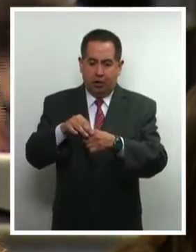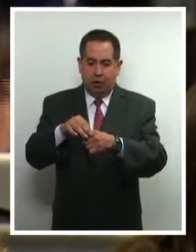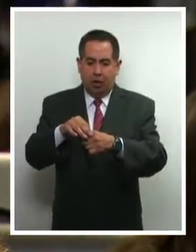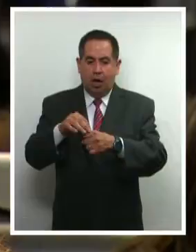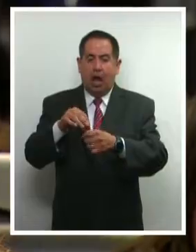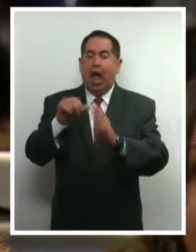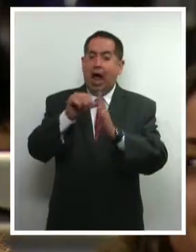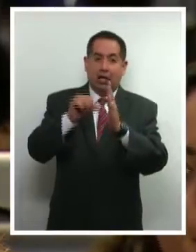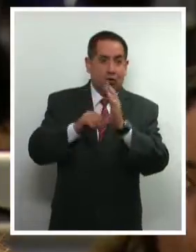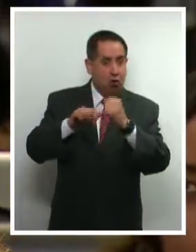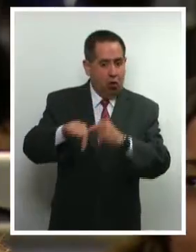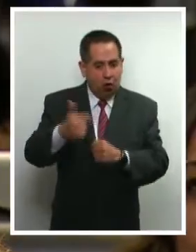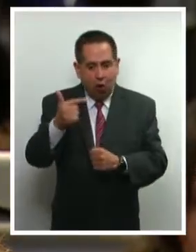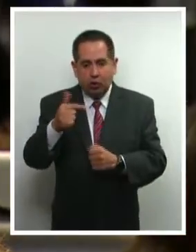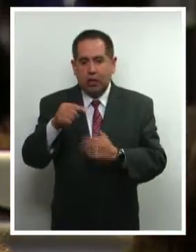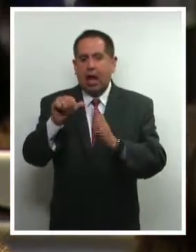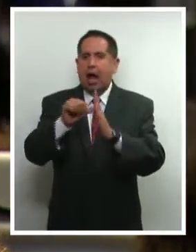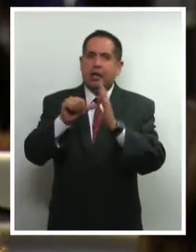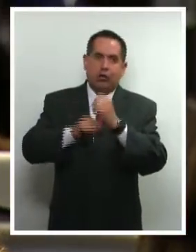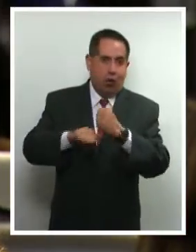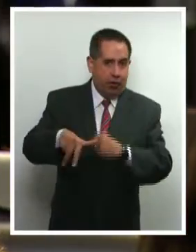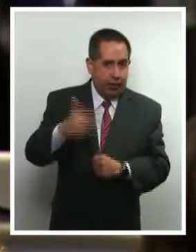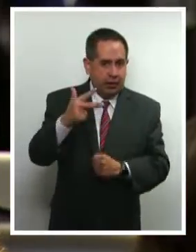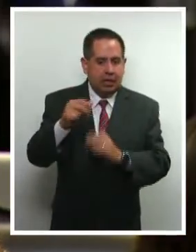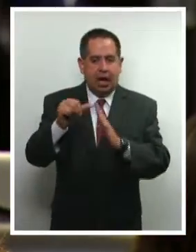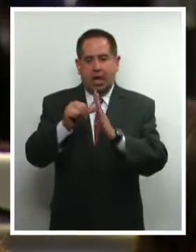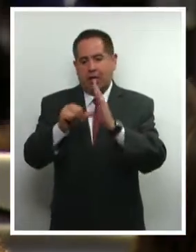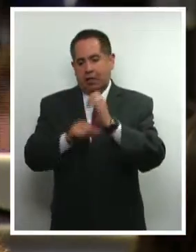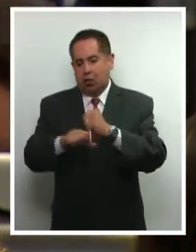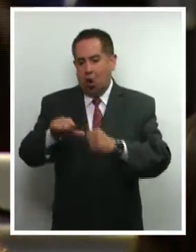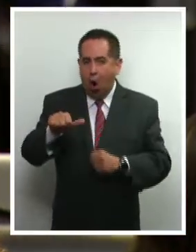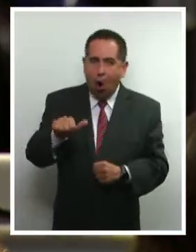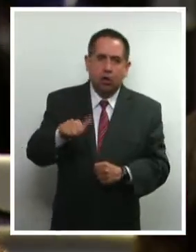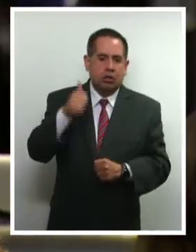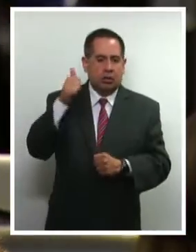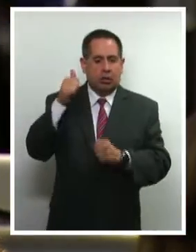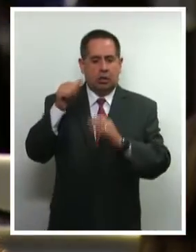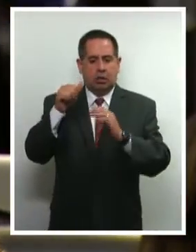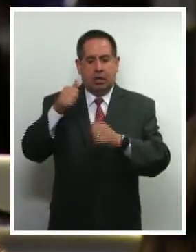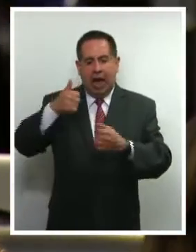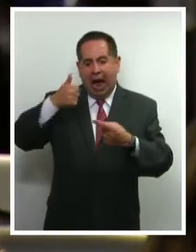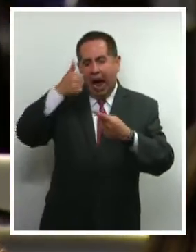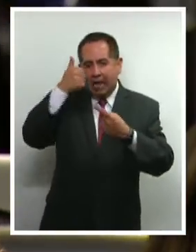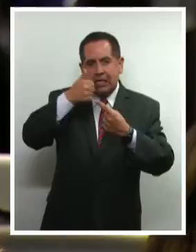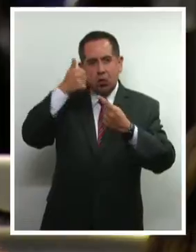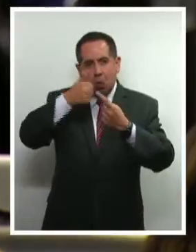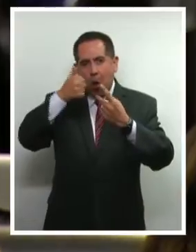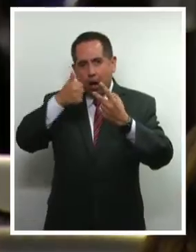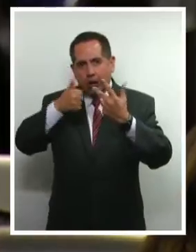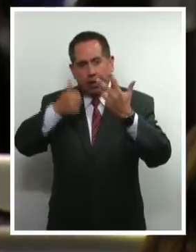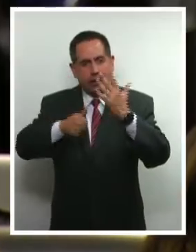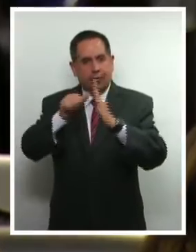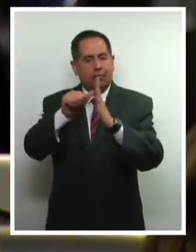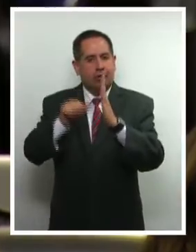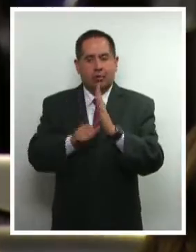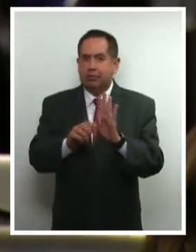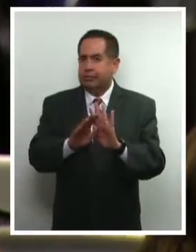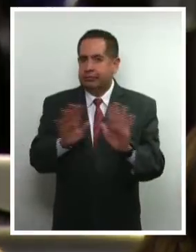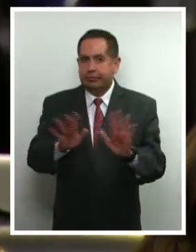artículo 12, el artículo 13, el artículo 11, artículo por artículo.